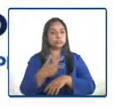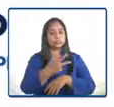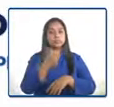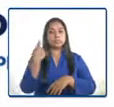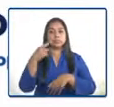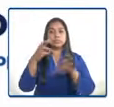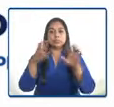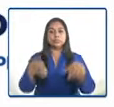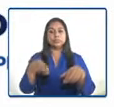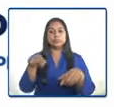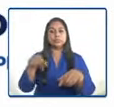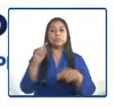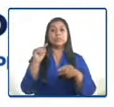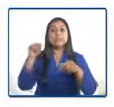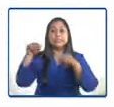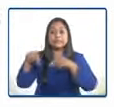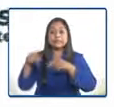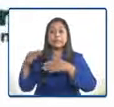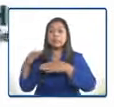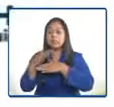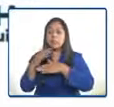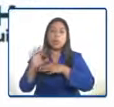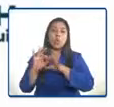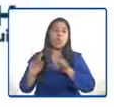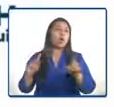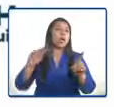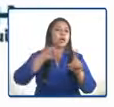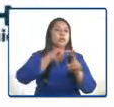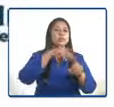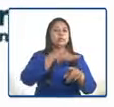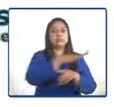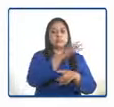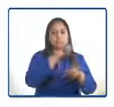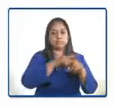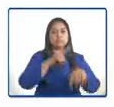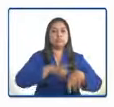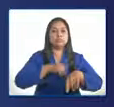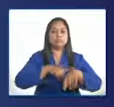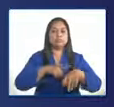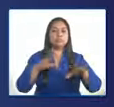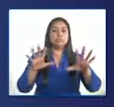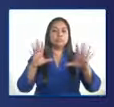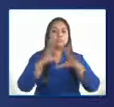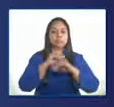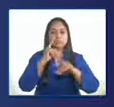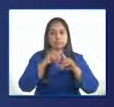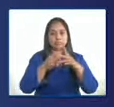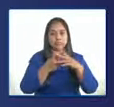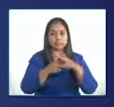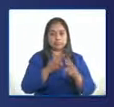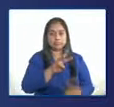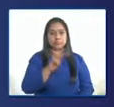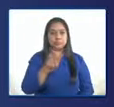pasajeros desde o hacia el aeropuerto que deban movilizarse en el horario de toque de queda. Ingresa a